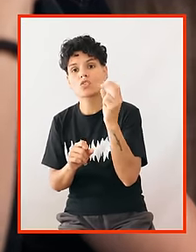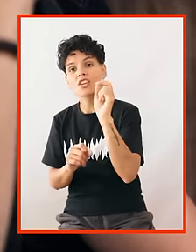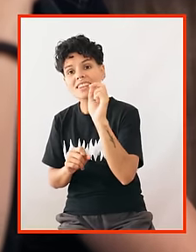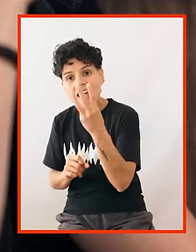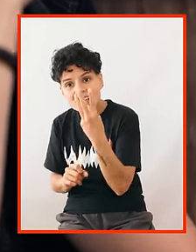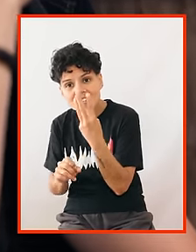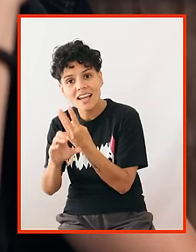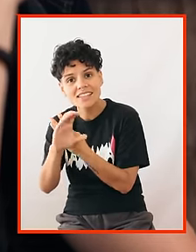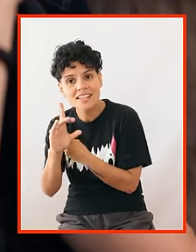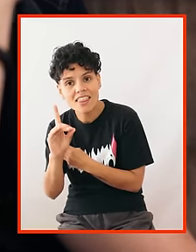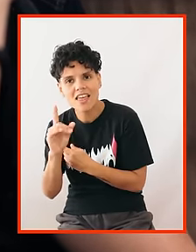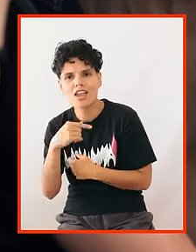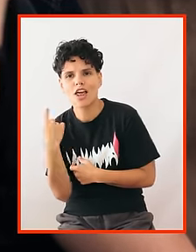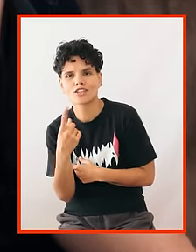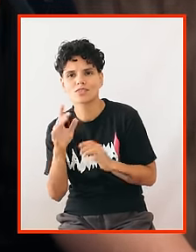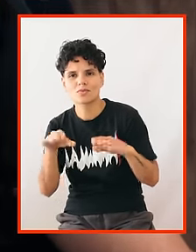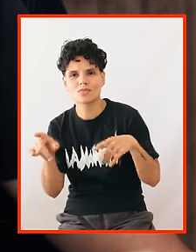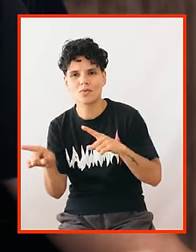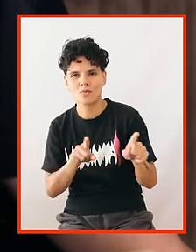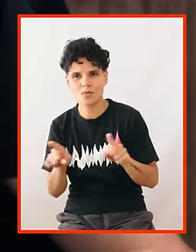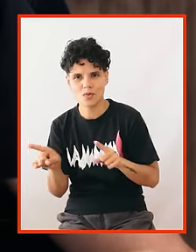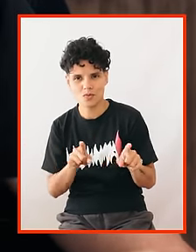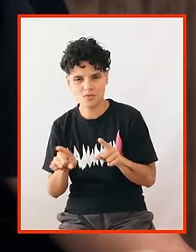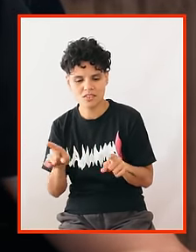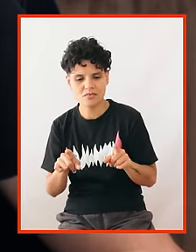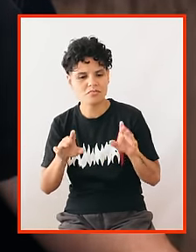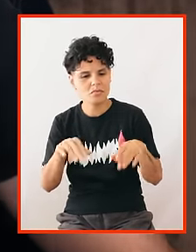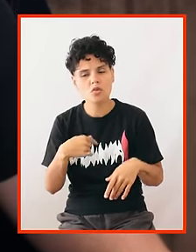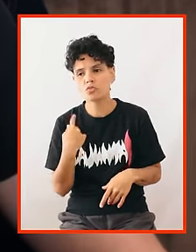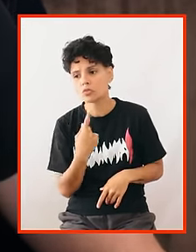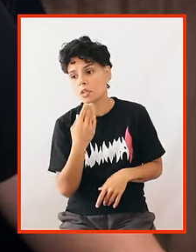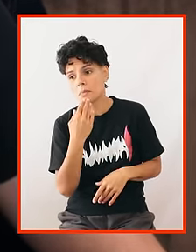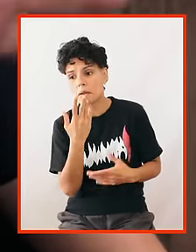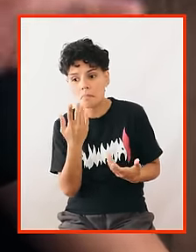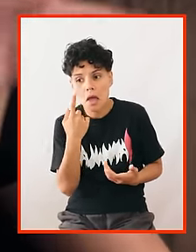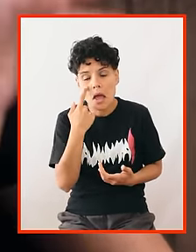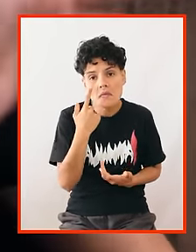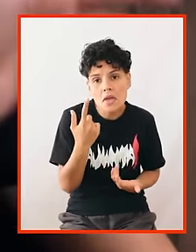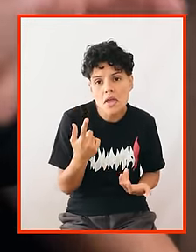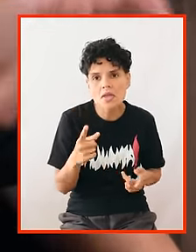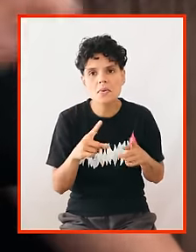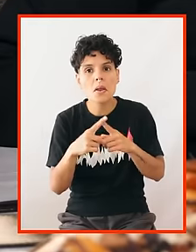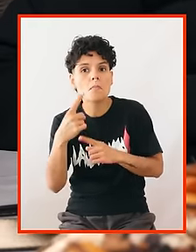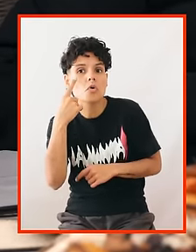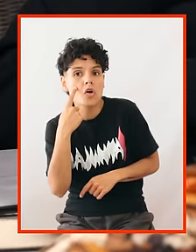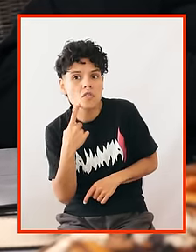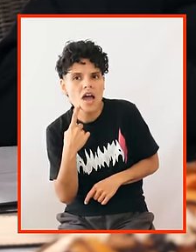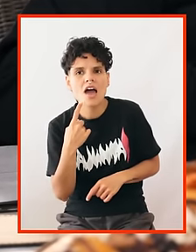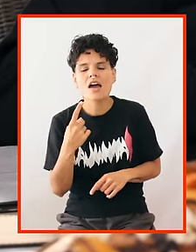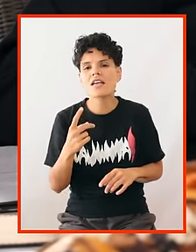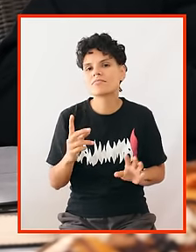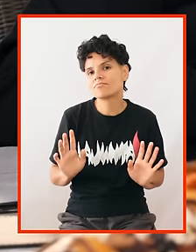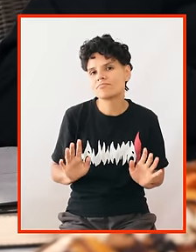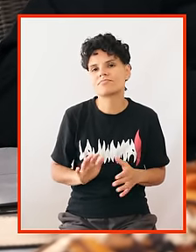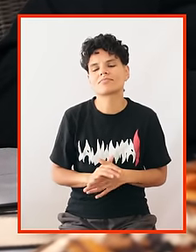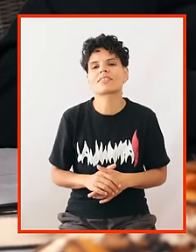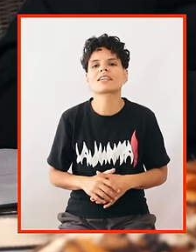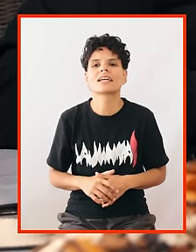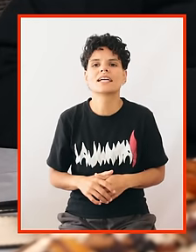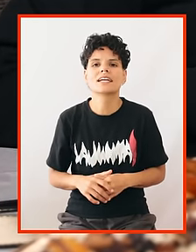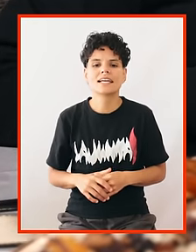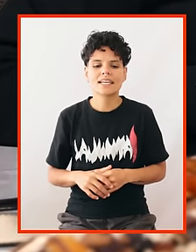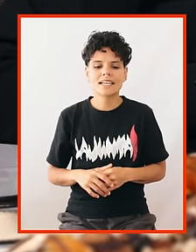nosotros. Como que nos quisimos aventurar y aprender también. Como ¿de este segundo disco? ¿Cuál te refería? ¿Del segundo